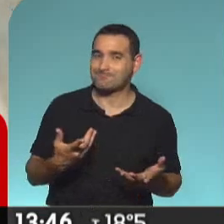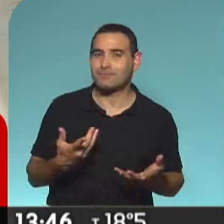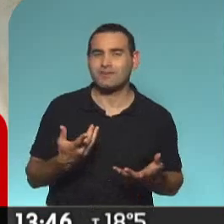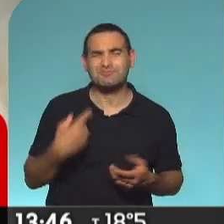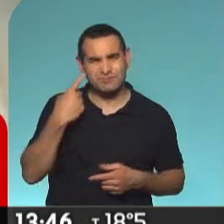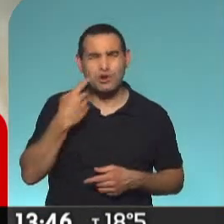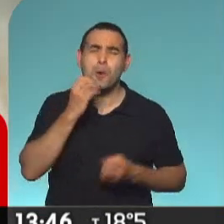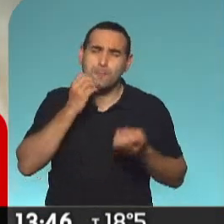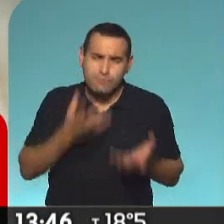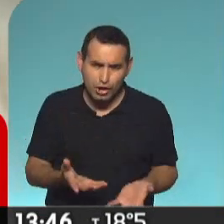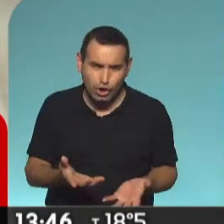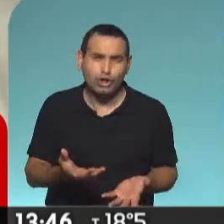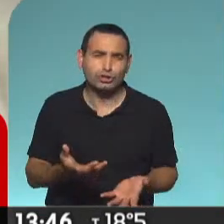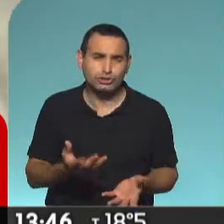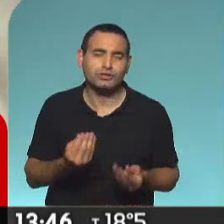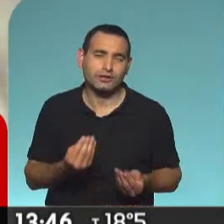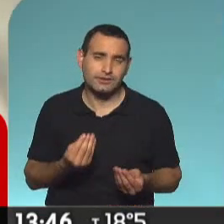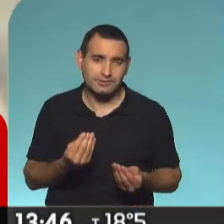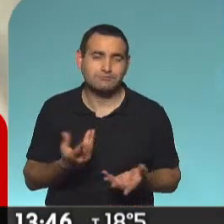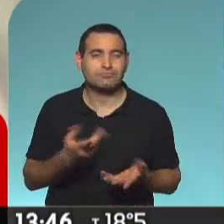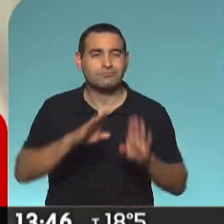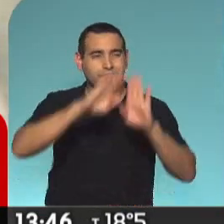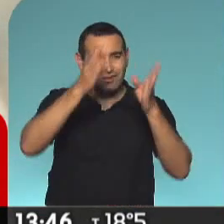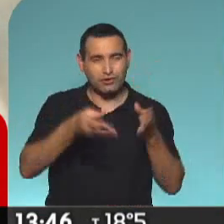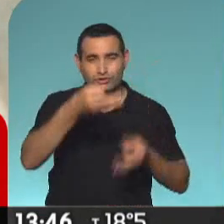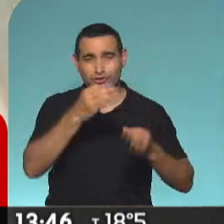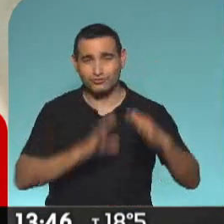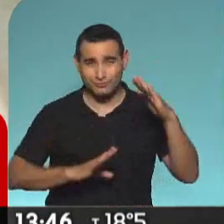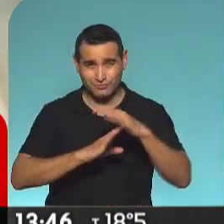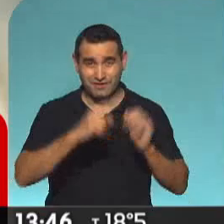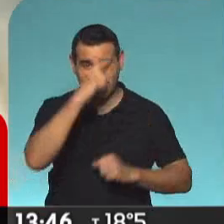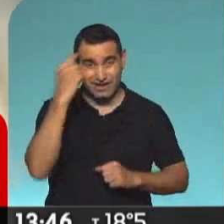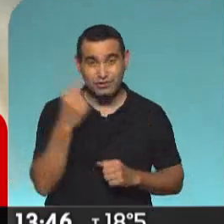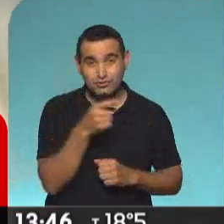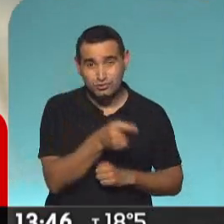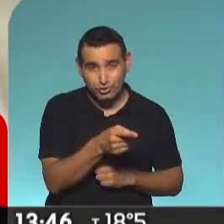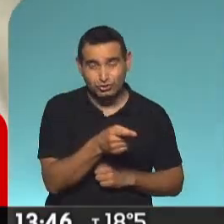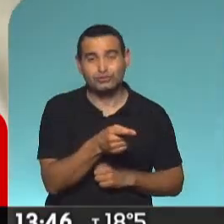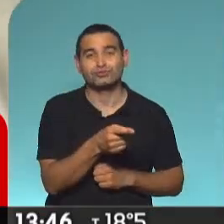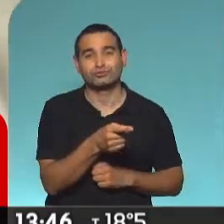más sensato que podría esperarse de la Corte Suprema de Justicia de la Nación,